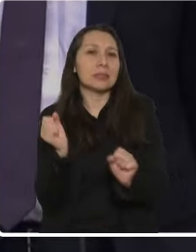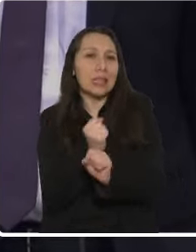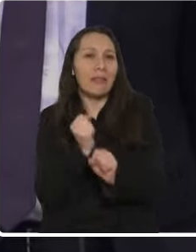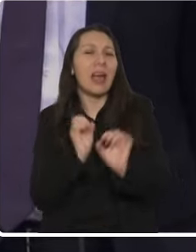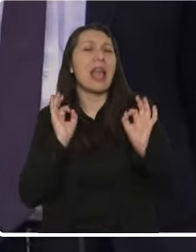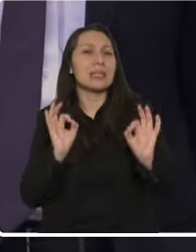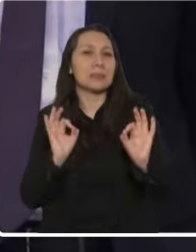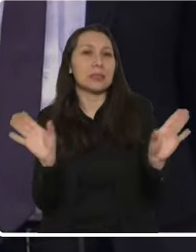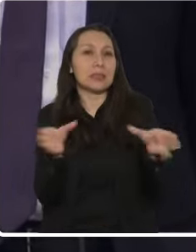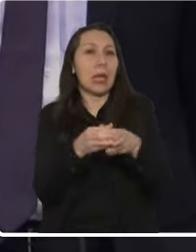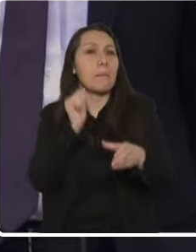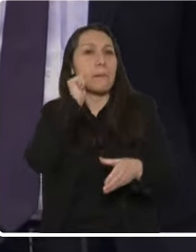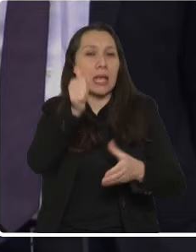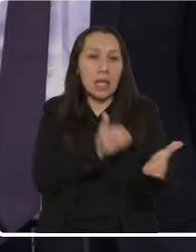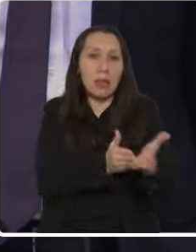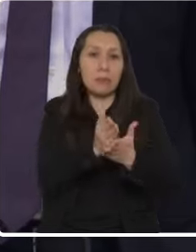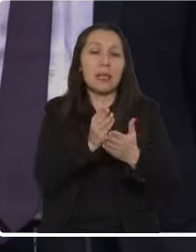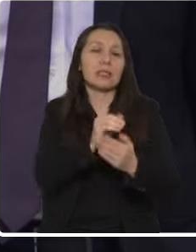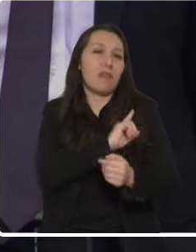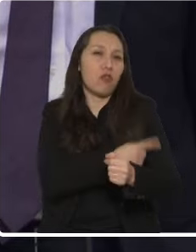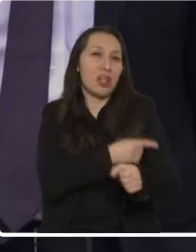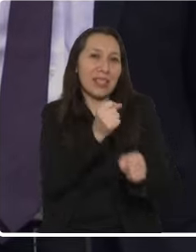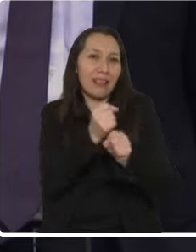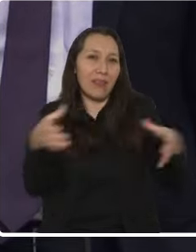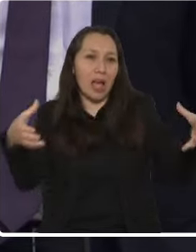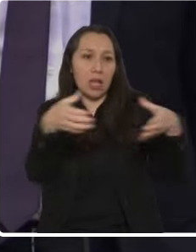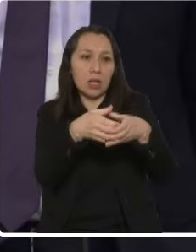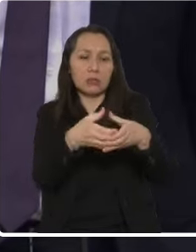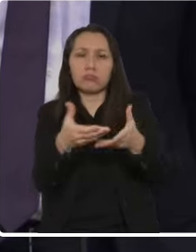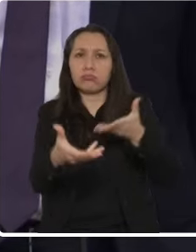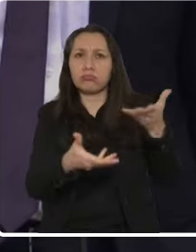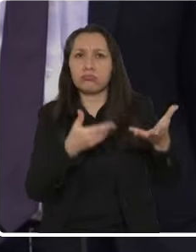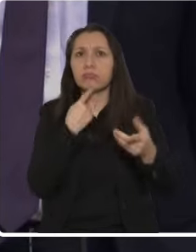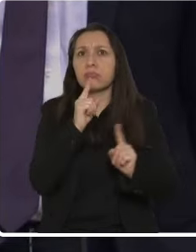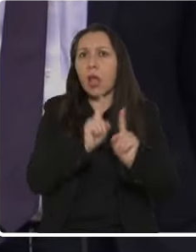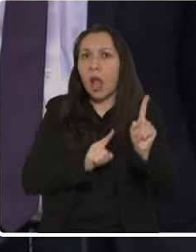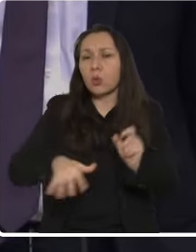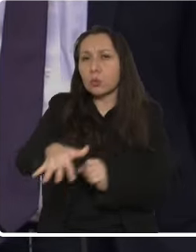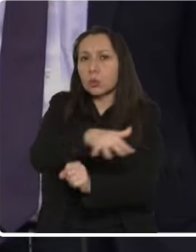tarea especial, parte mañana, de pronto, ¿hay